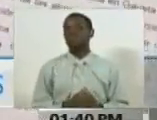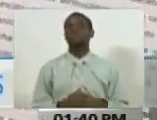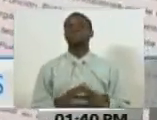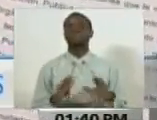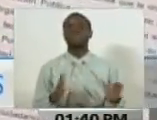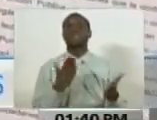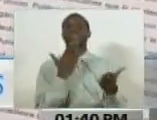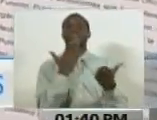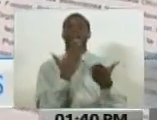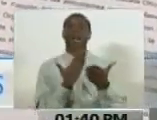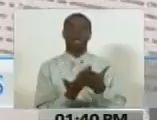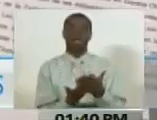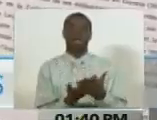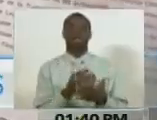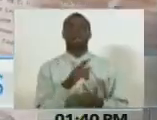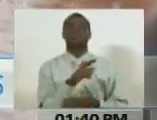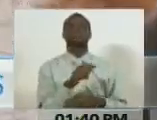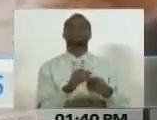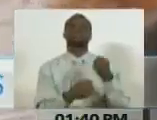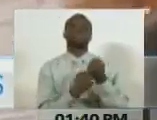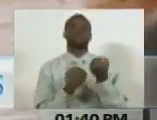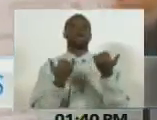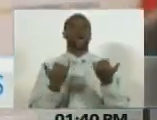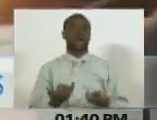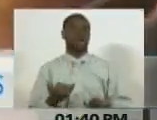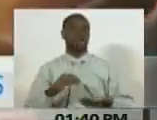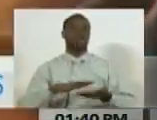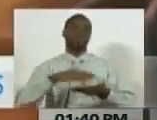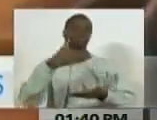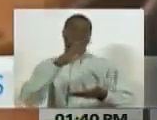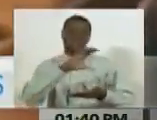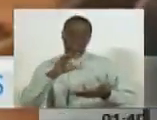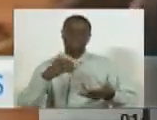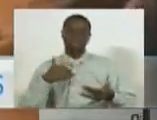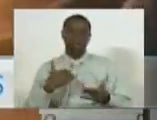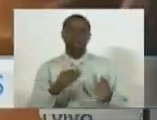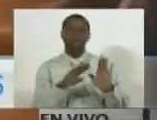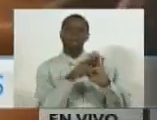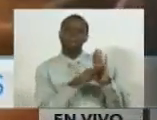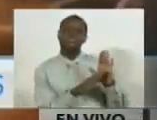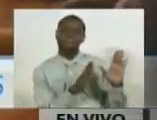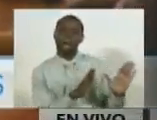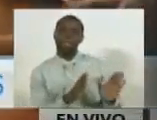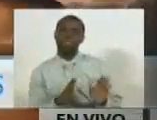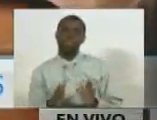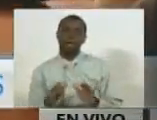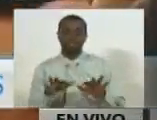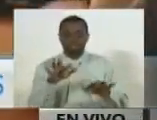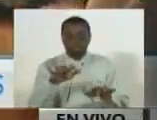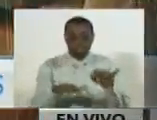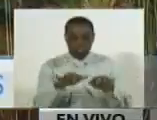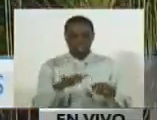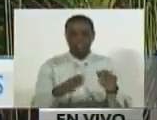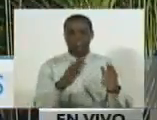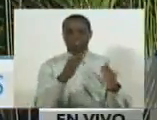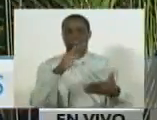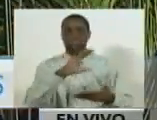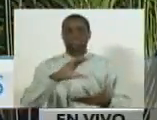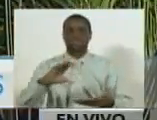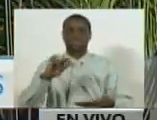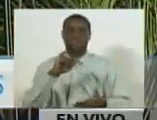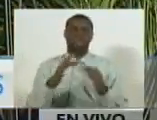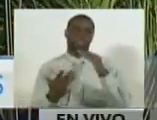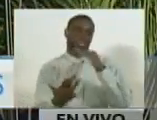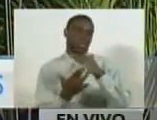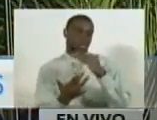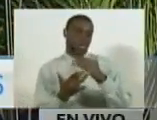Gracias por el aporte, ahora sí puedo planificar a través de la canaima la tecnología